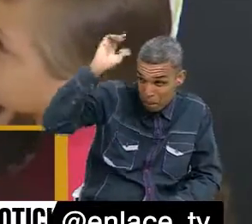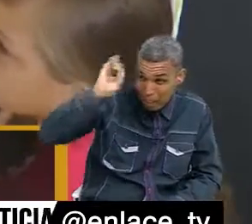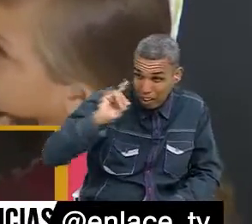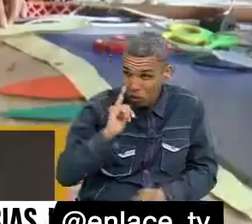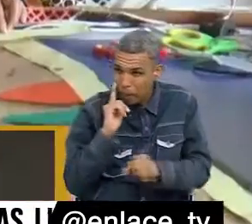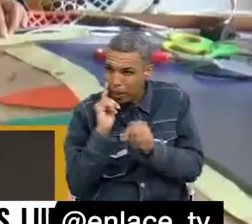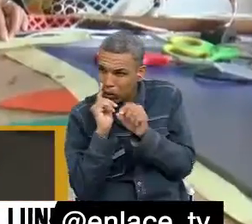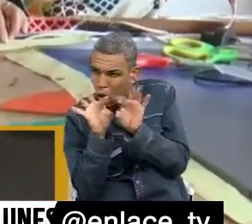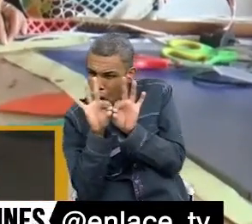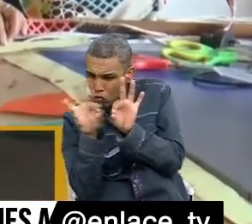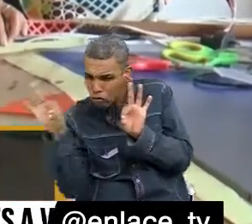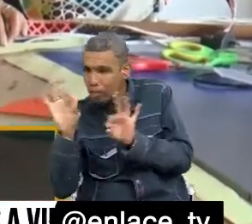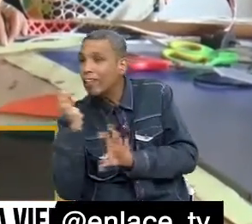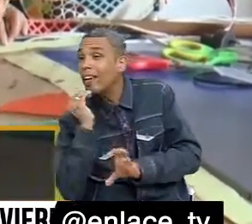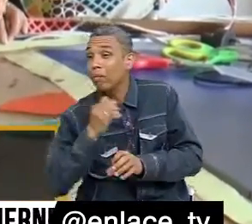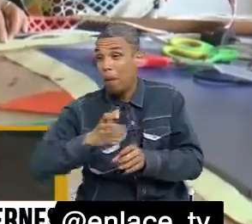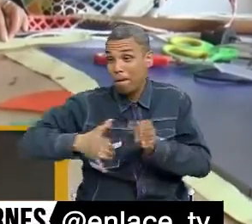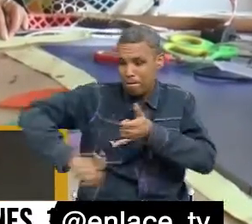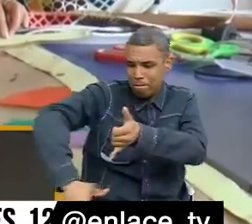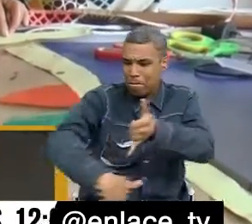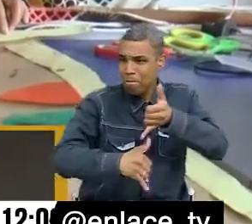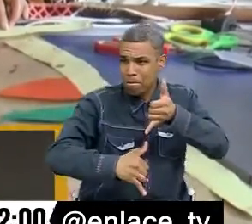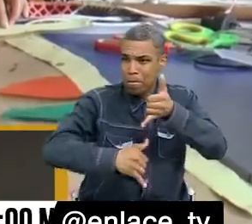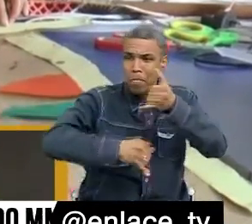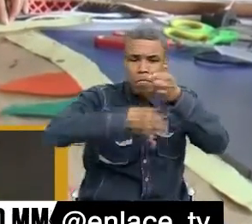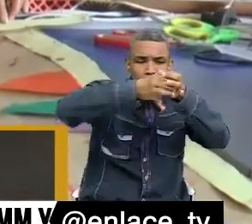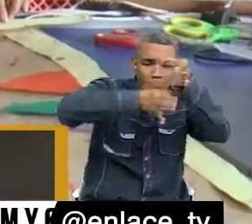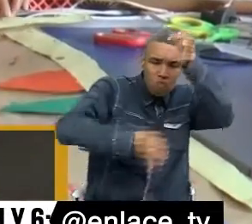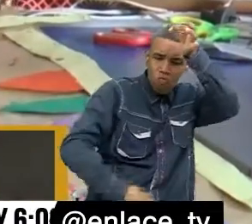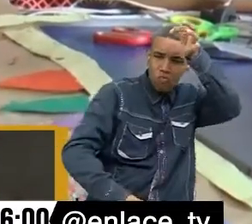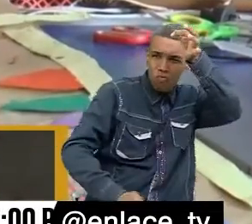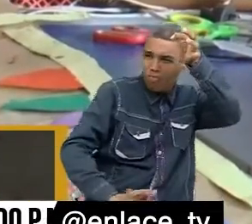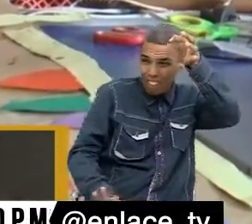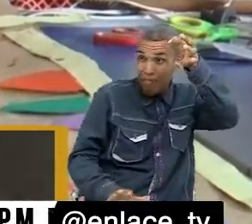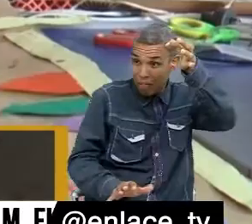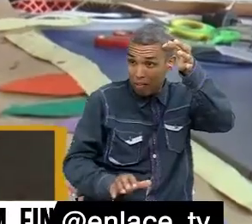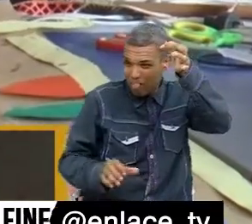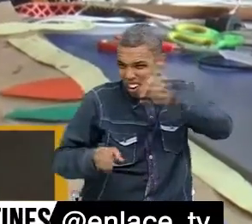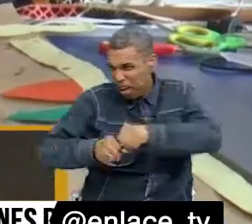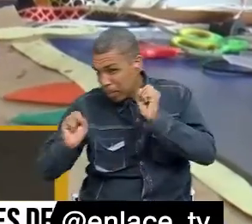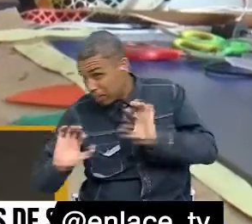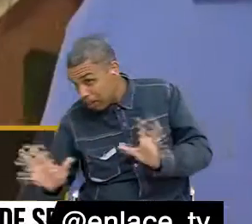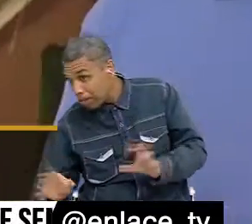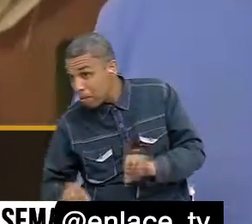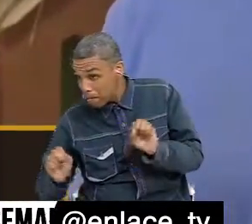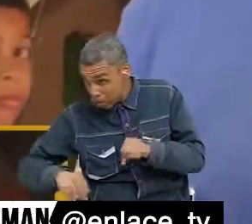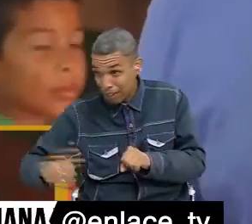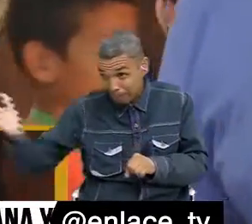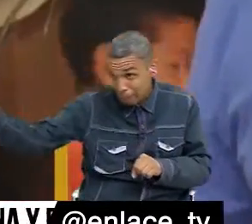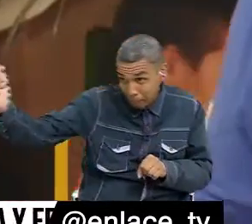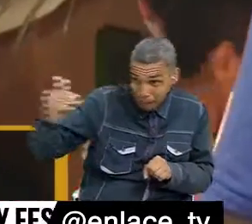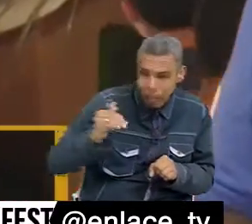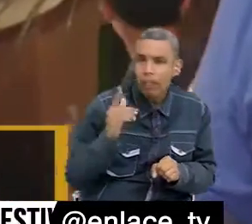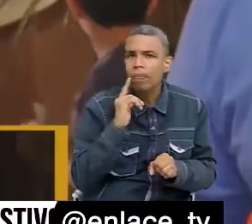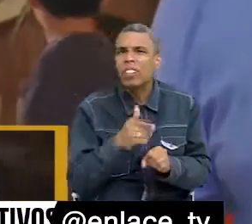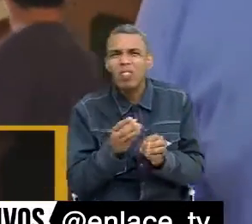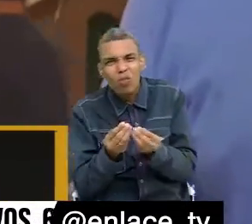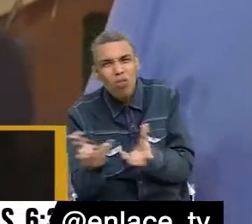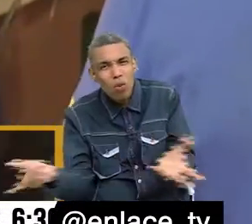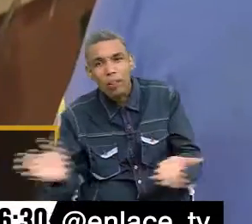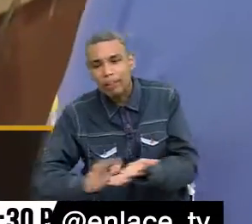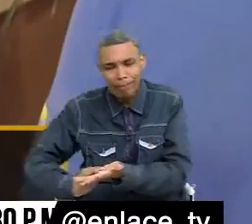que no tengan, o sea, palos de escoba que no utilicen ya. Bueno, muy bien, es la actividad. Además, el jueves se va a realizar una actividad también muy especial donde van